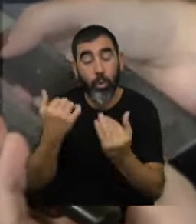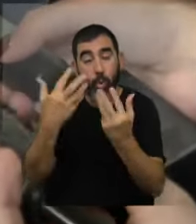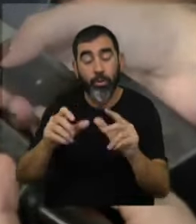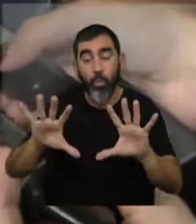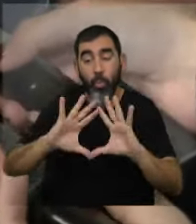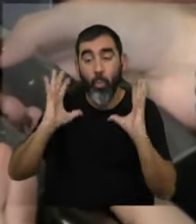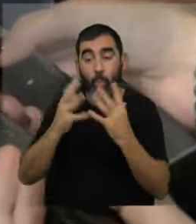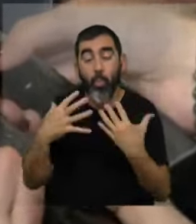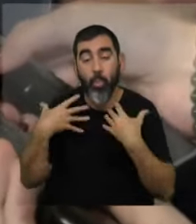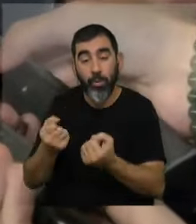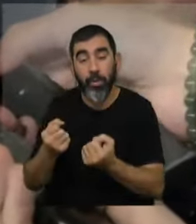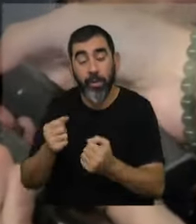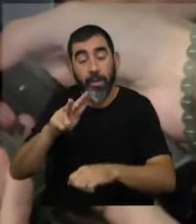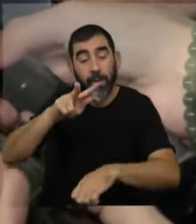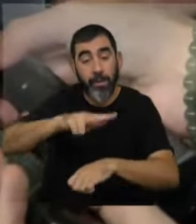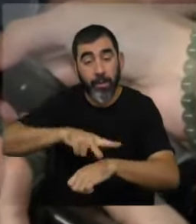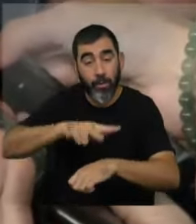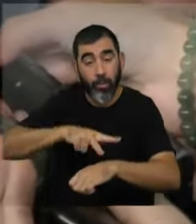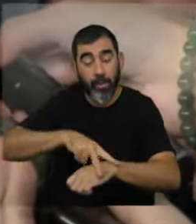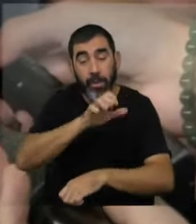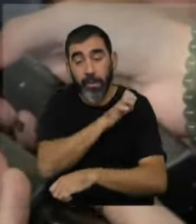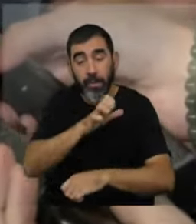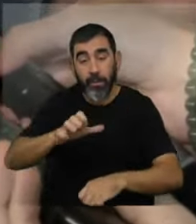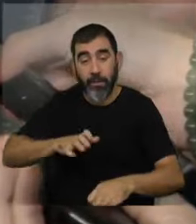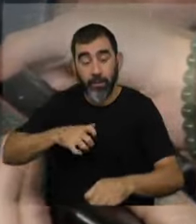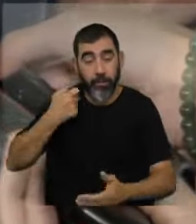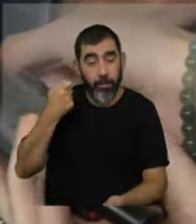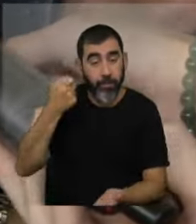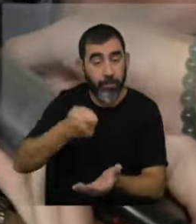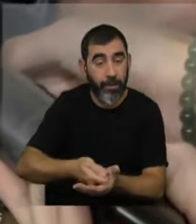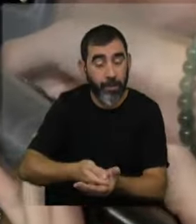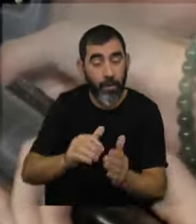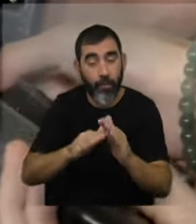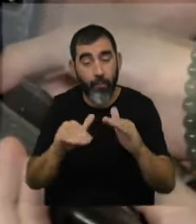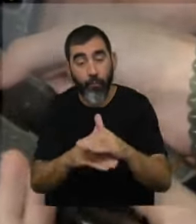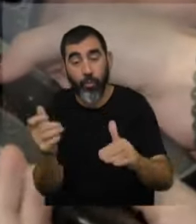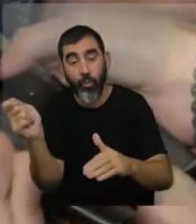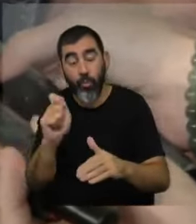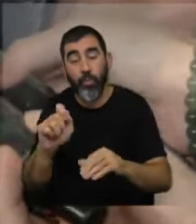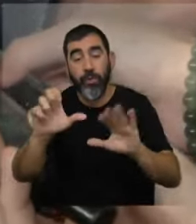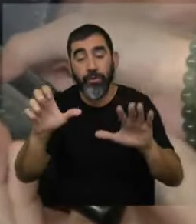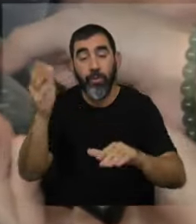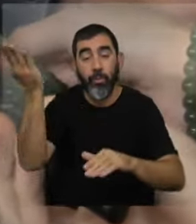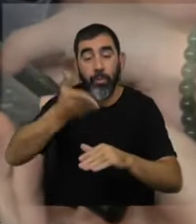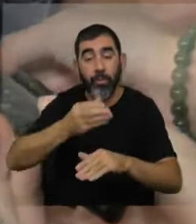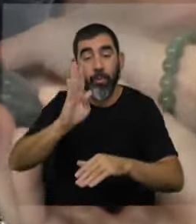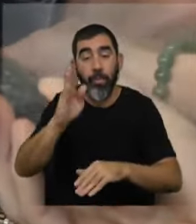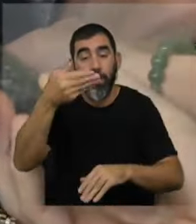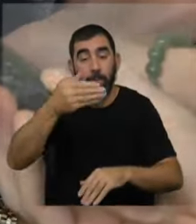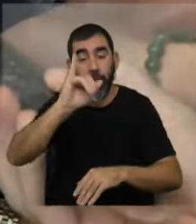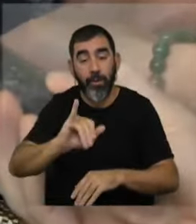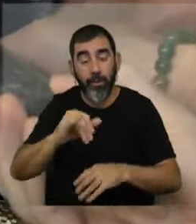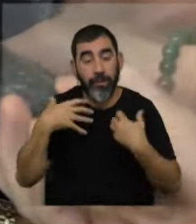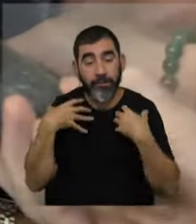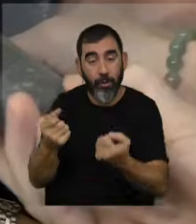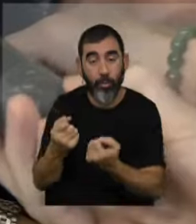Mundial de la Salud recomienda que el estado aporte como fondos públicos más del 6% del producto bruto interno a la